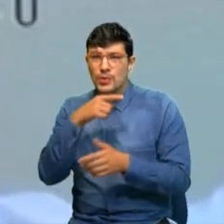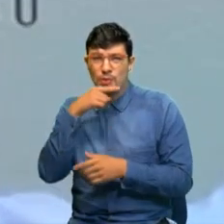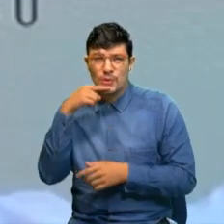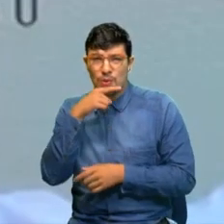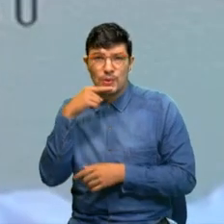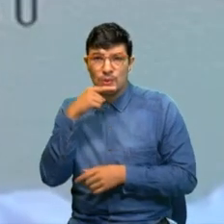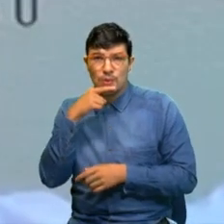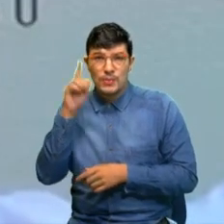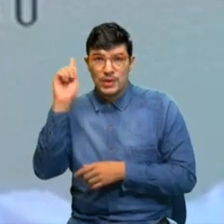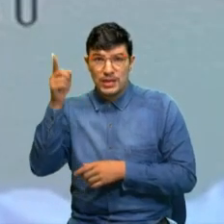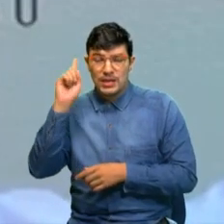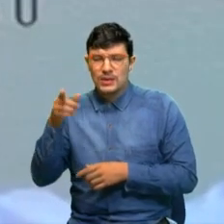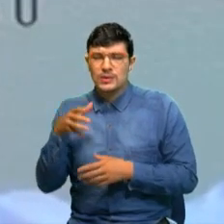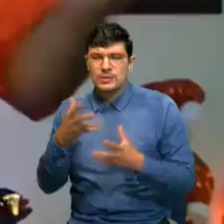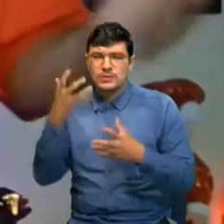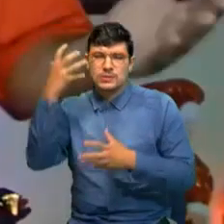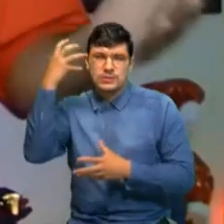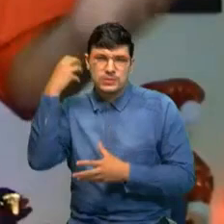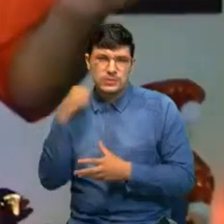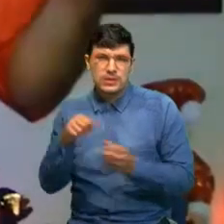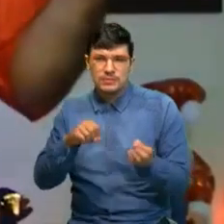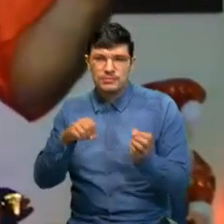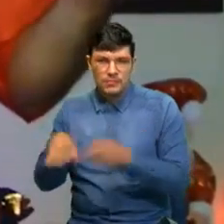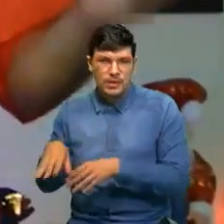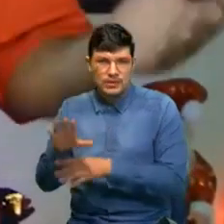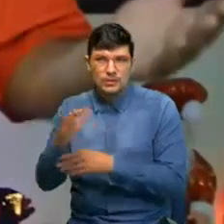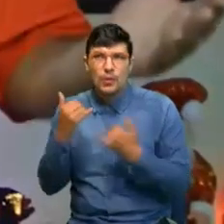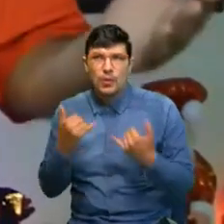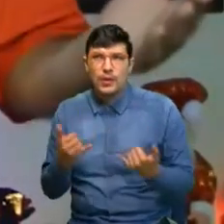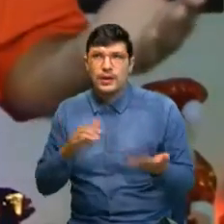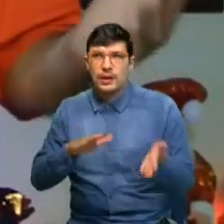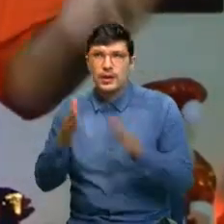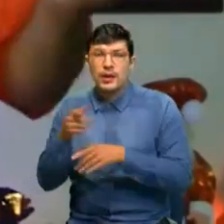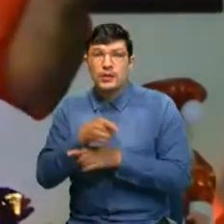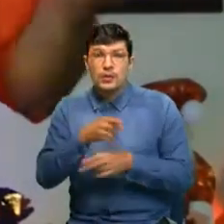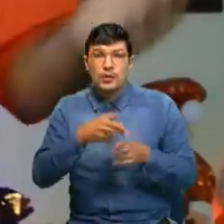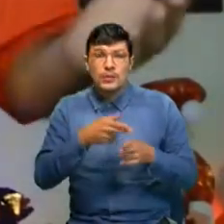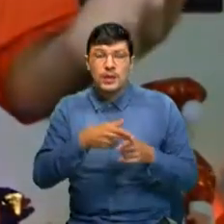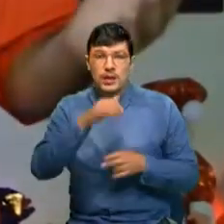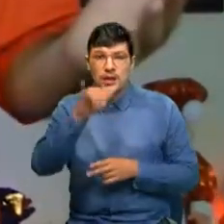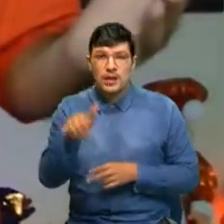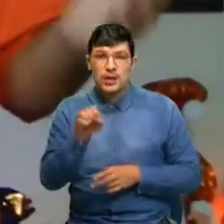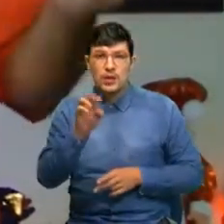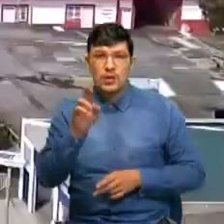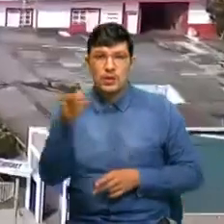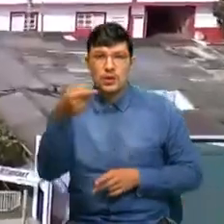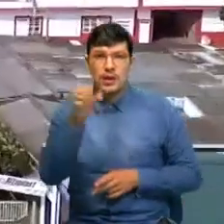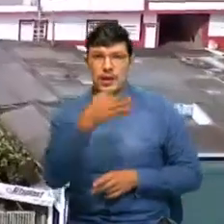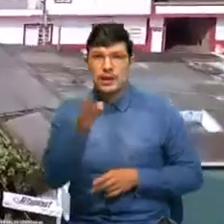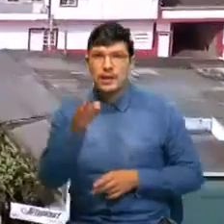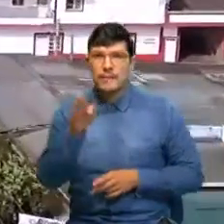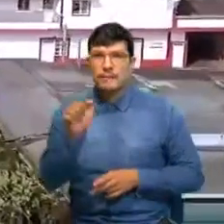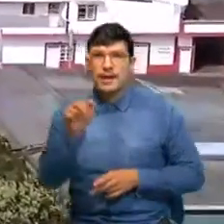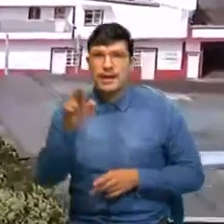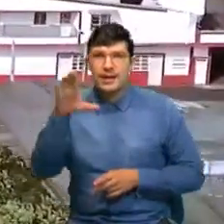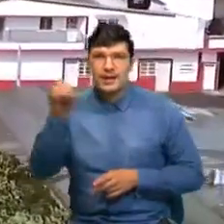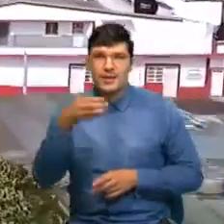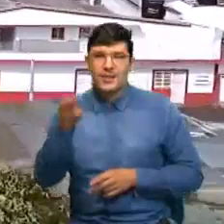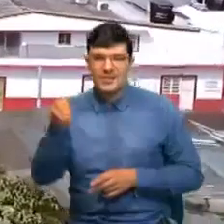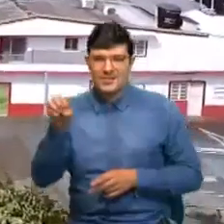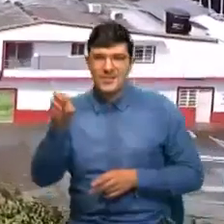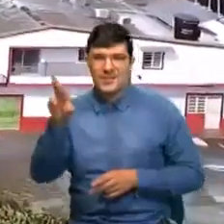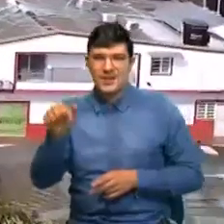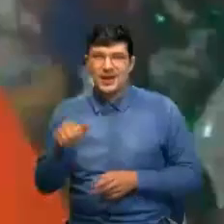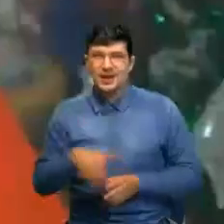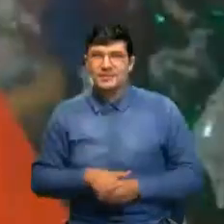uno de sus tradicionales líderes en el área metropolitana de Cúcuta. Jorge Barco Mora fue alcalde del municipio Los Patios entre 2004 y